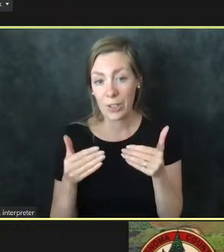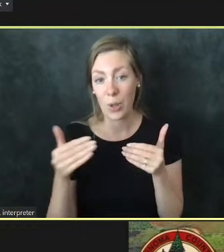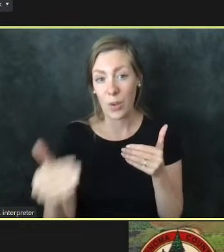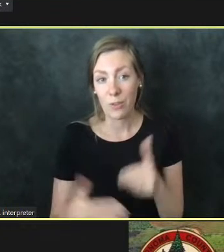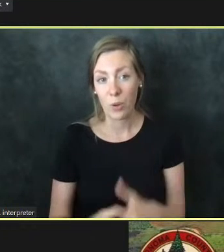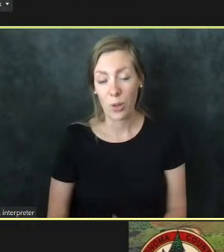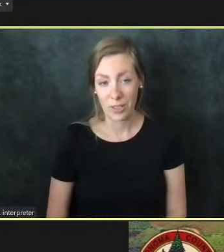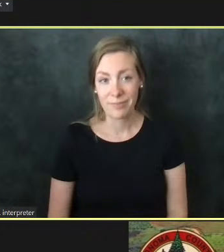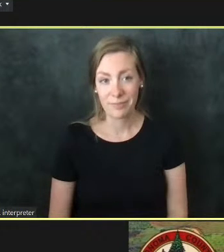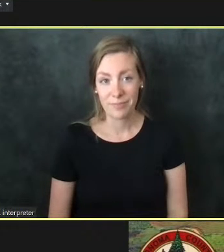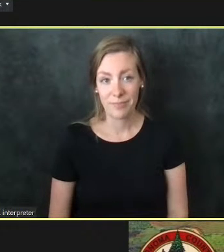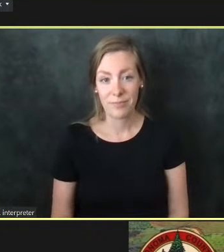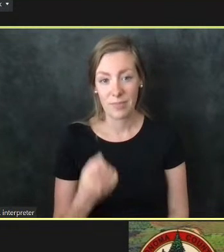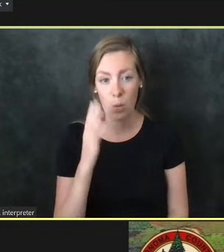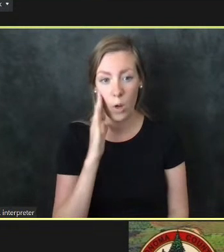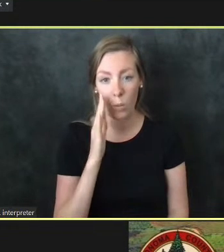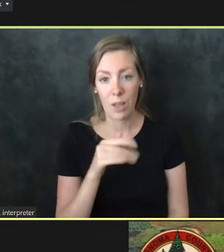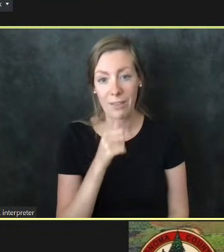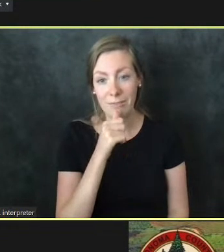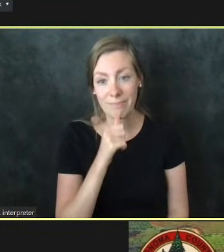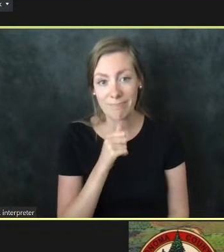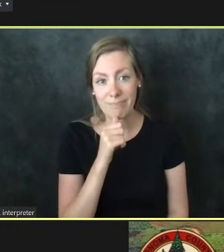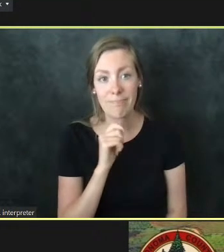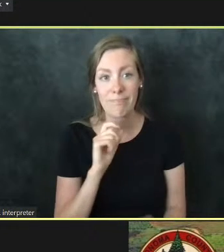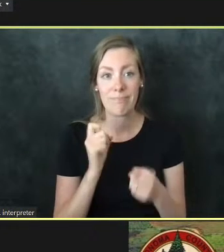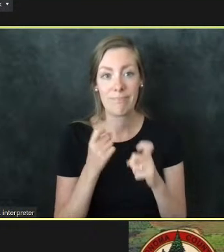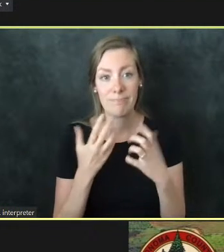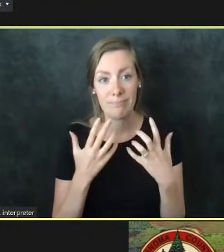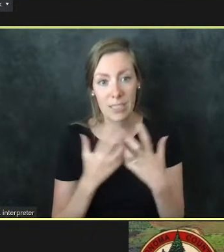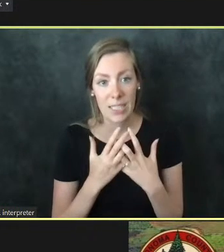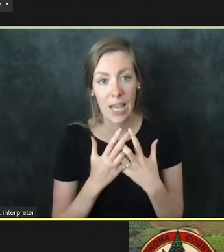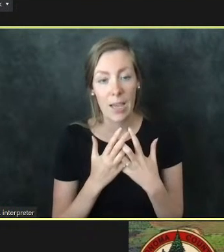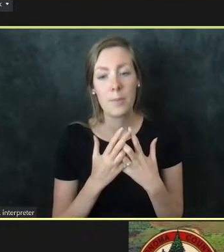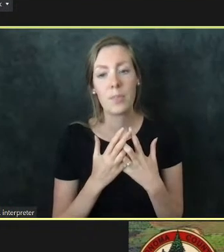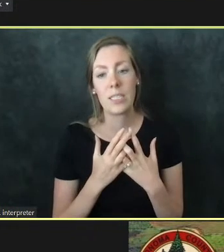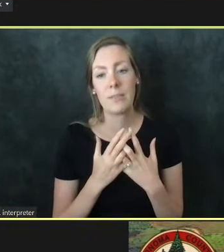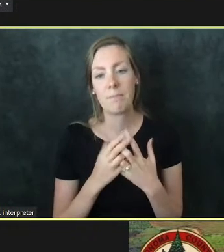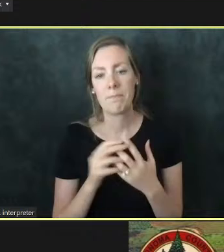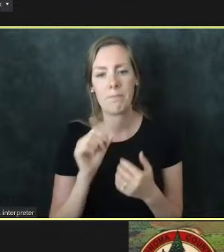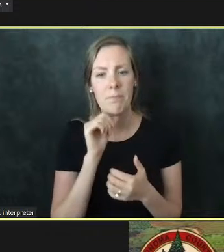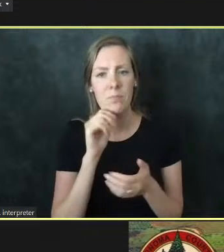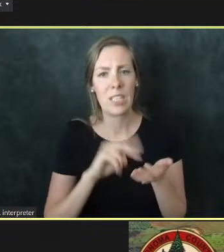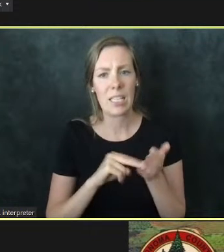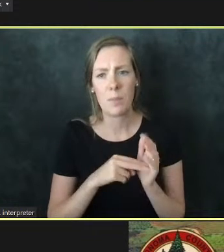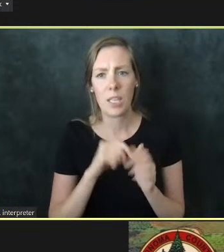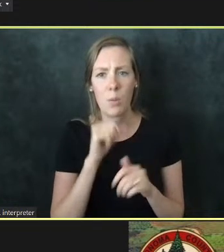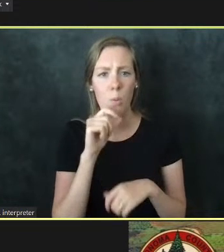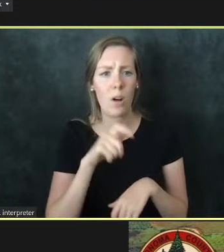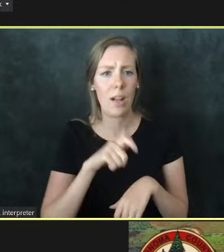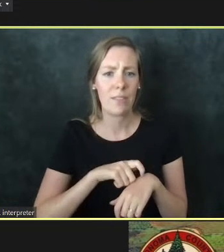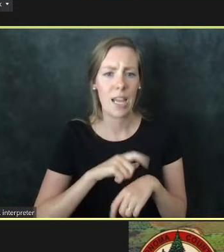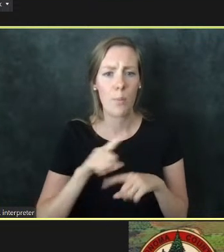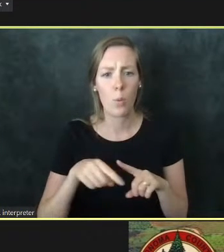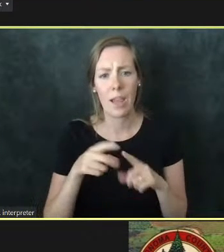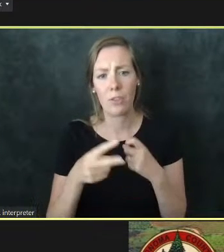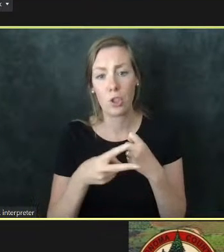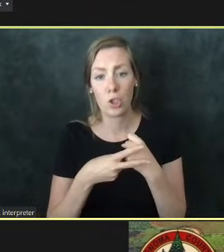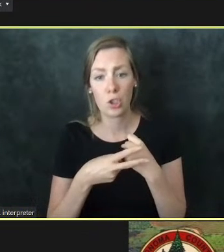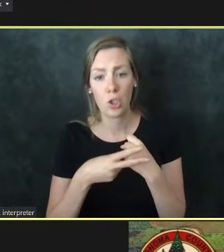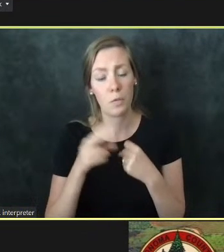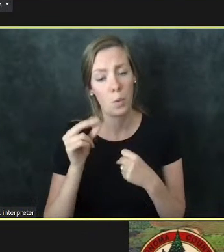obviamente tenemos que seguir un nuevo patrón, ¿verdad? De cómo adaptar y cómo tratar de seguir